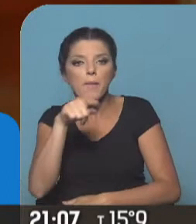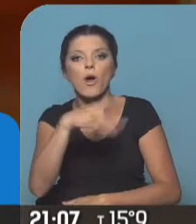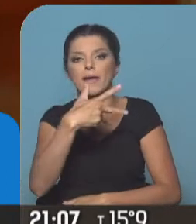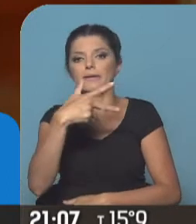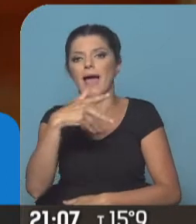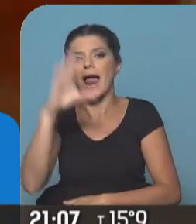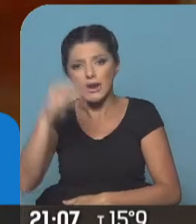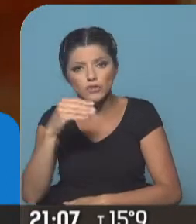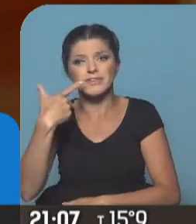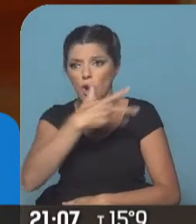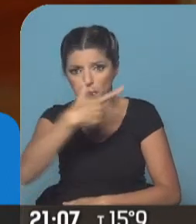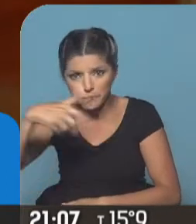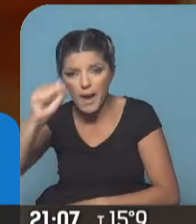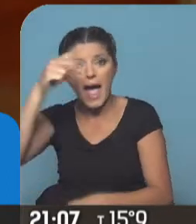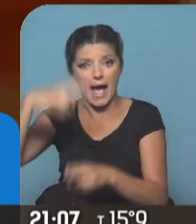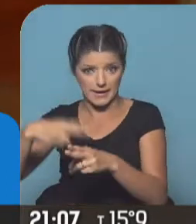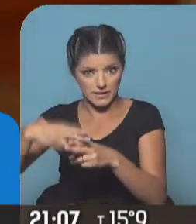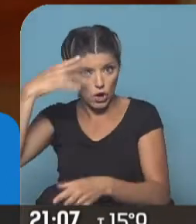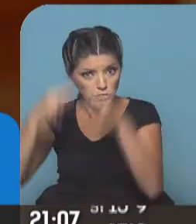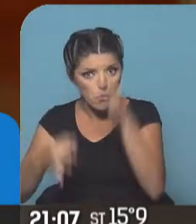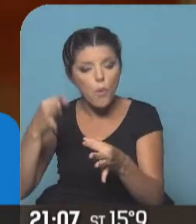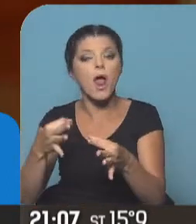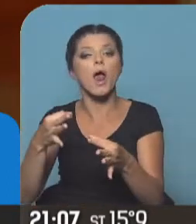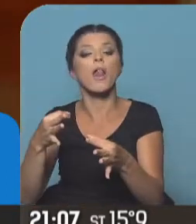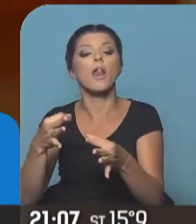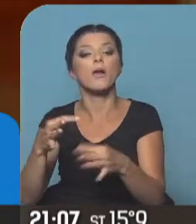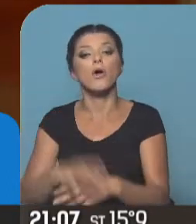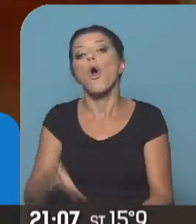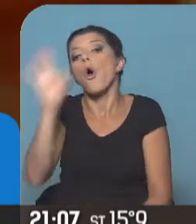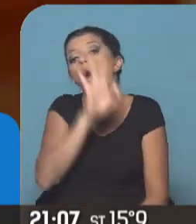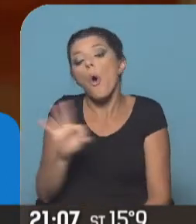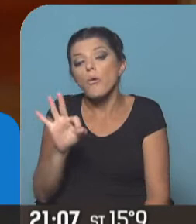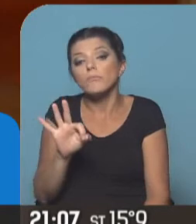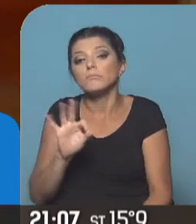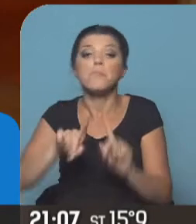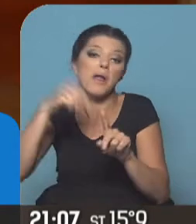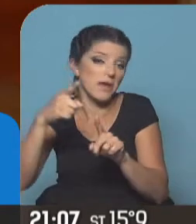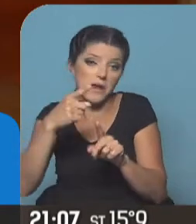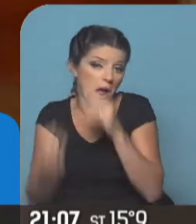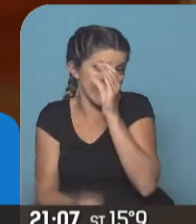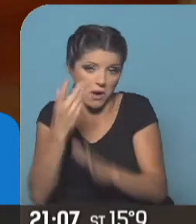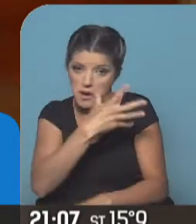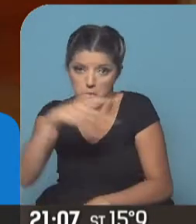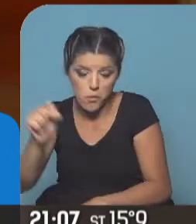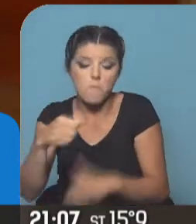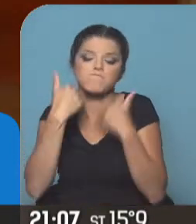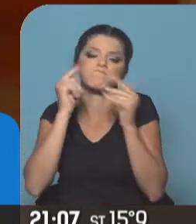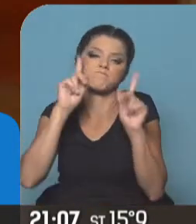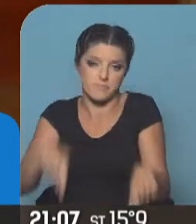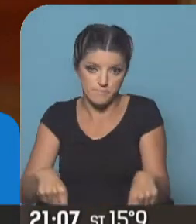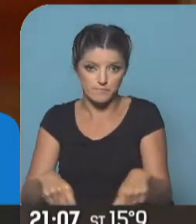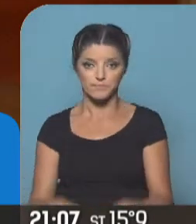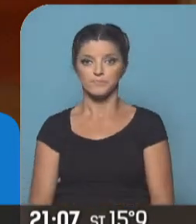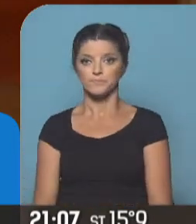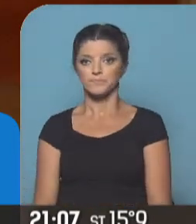noche hasta Comodoro Py para que ya estar en las primeras horas de la mañana o será trasladado en las primeras horas. Todavía se desconoce el destino. Lo